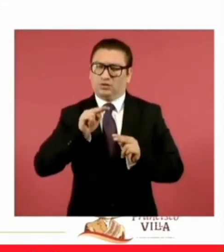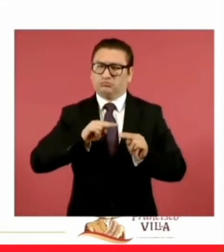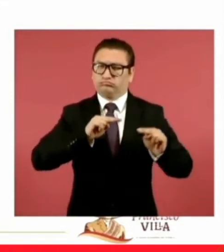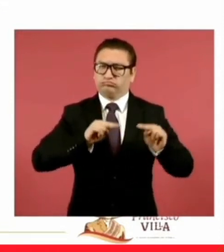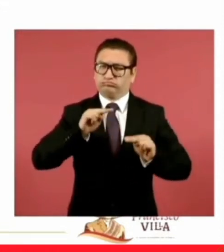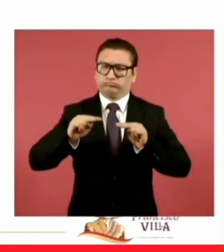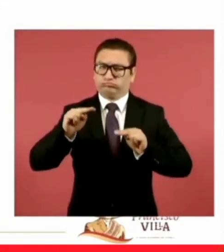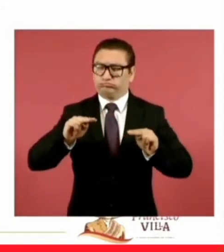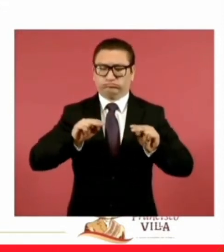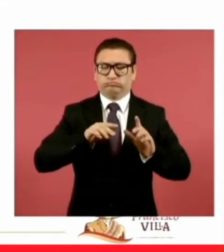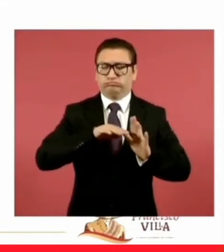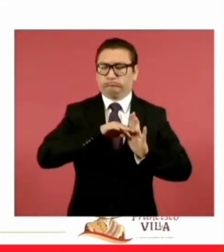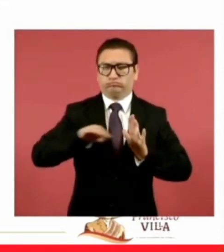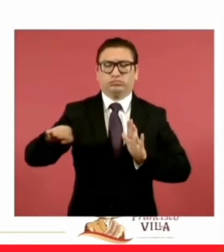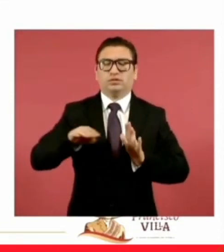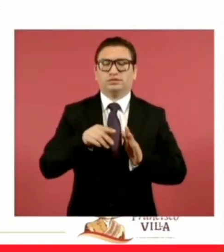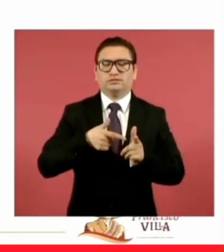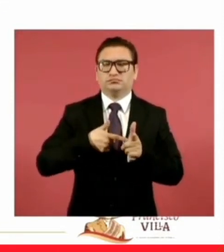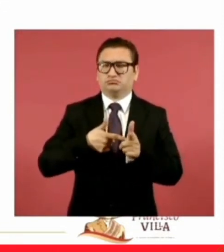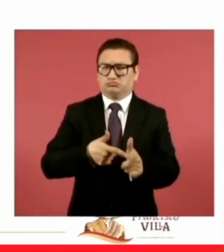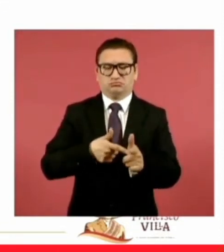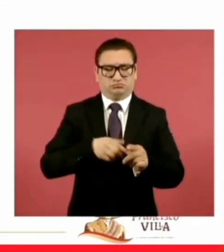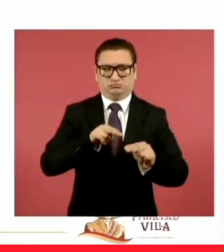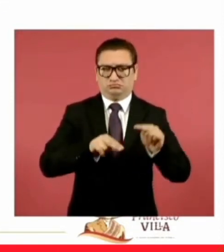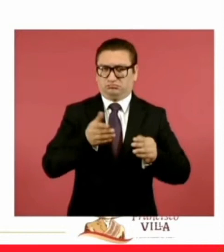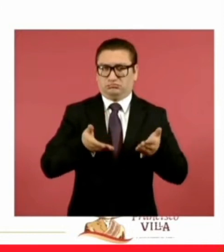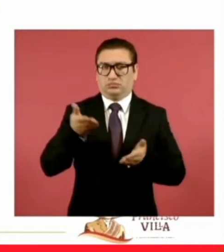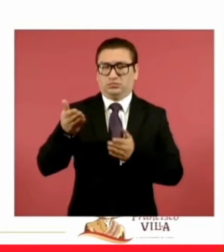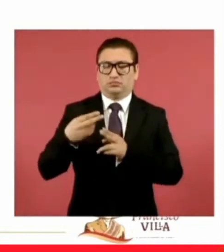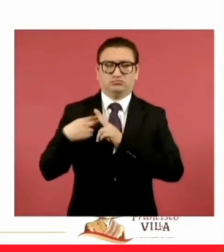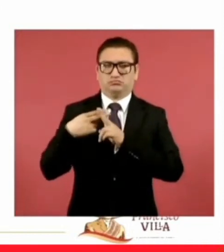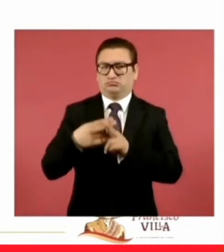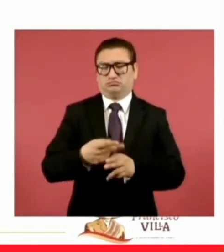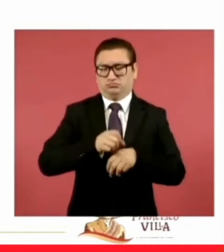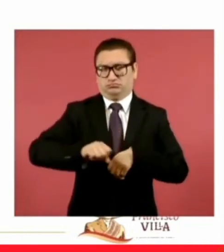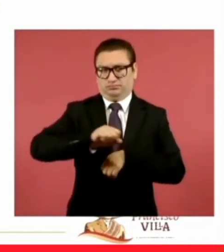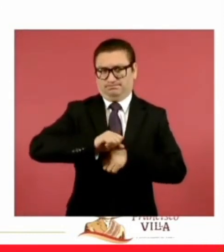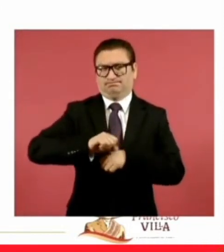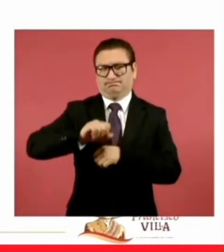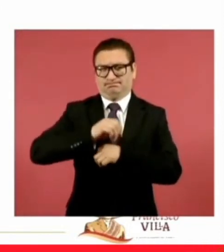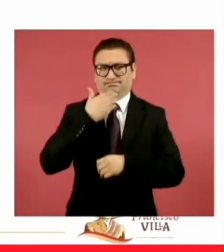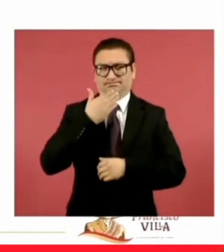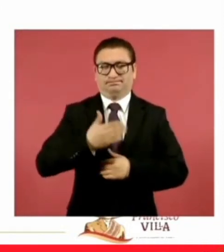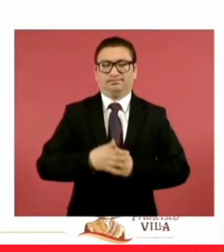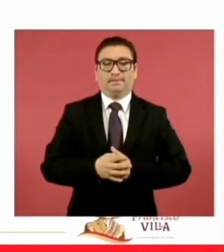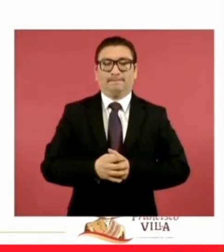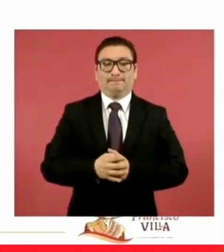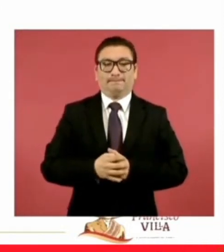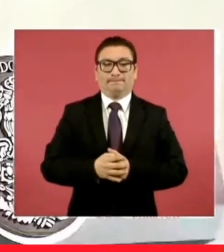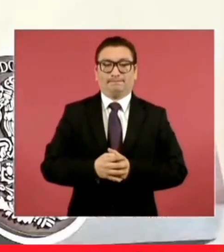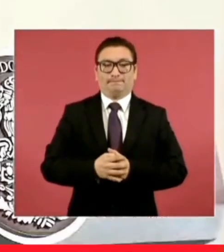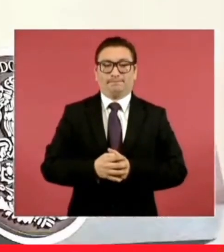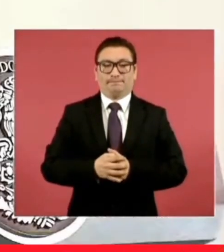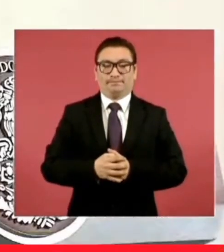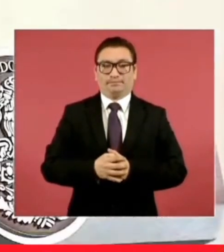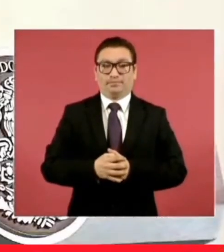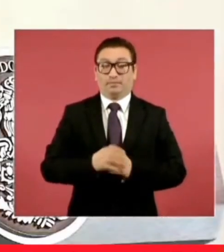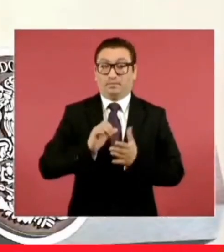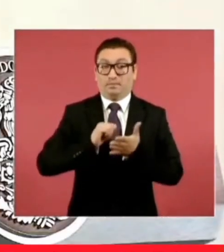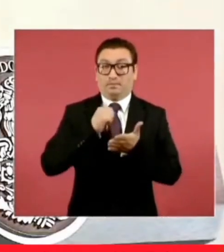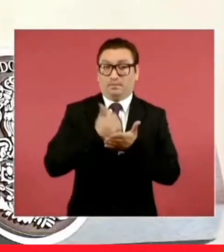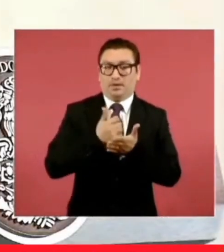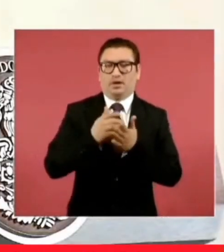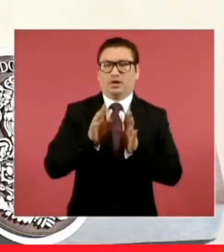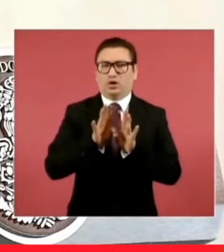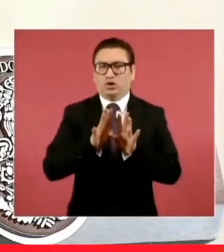estabilidad en el comportamiento de los precios de estos combustibles ya desde hace varias semanas. En cuanto a marcas y respecto a los